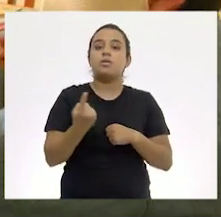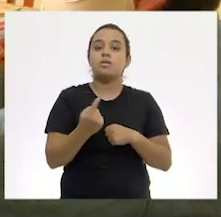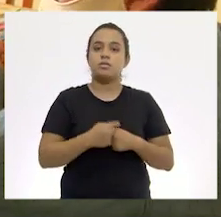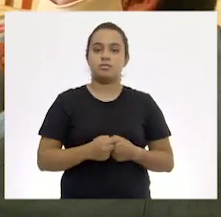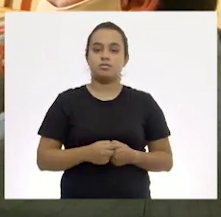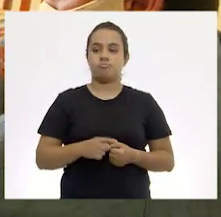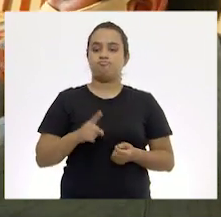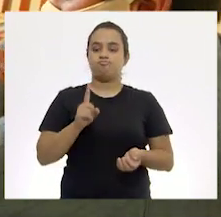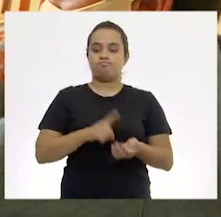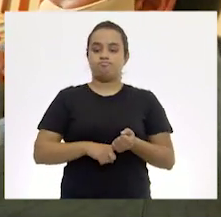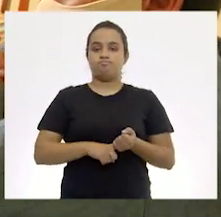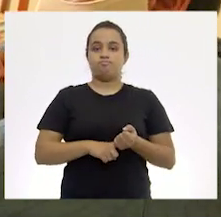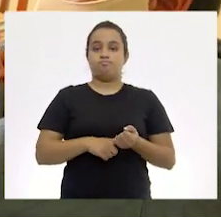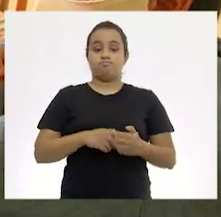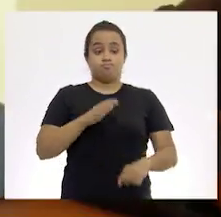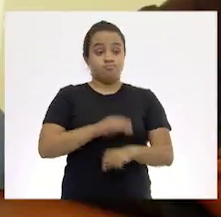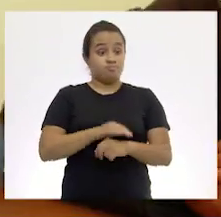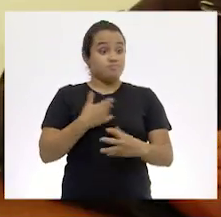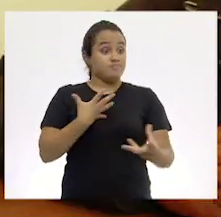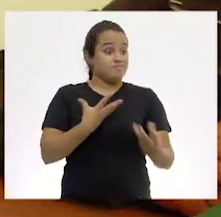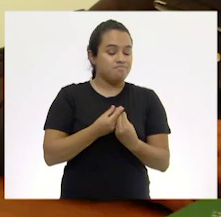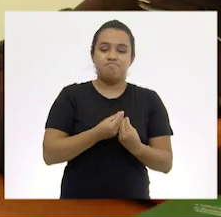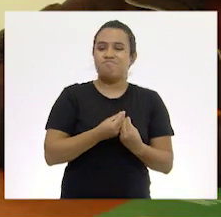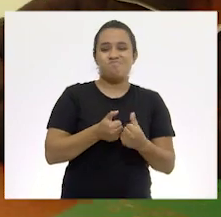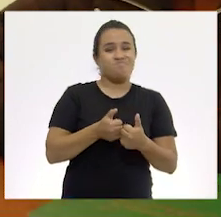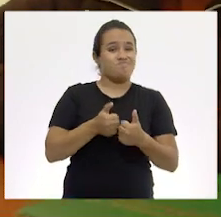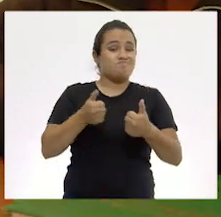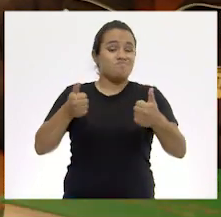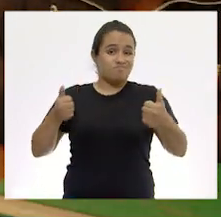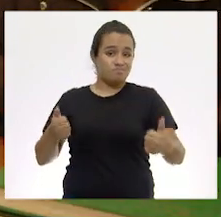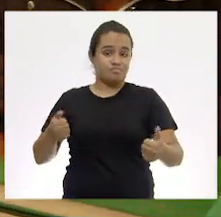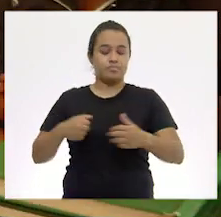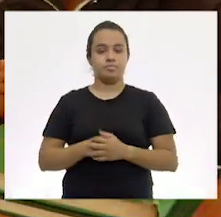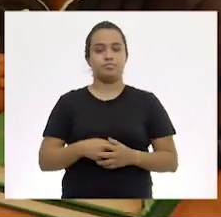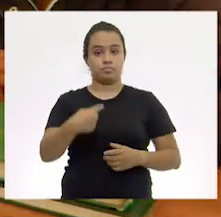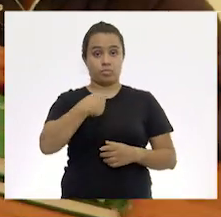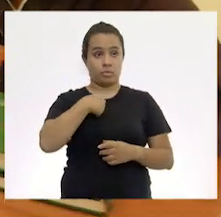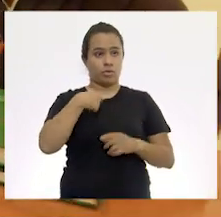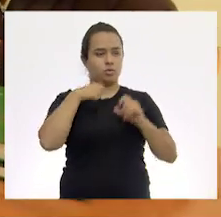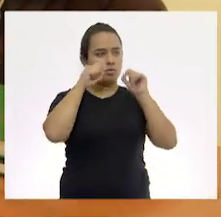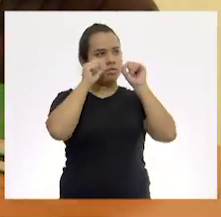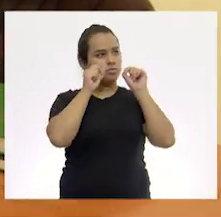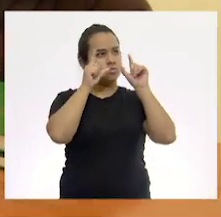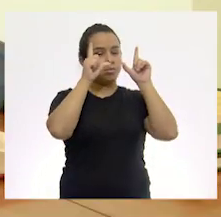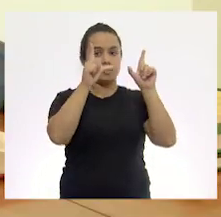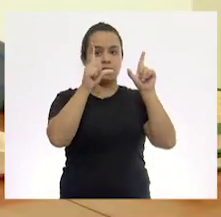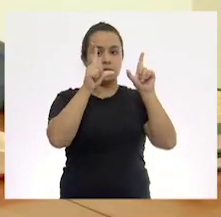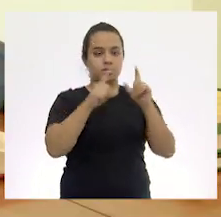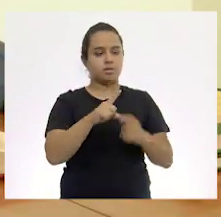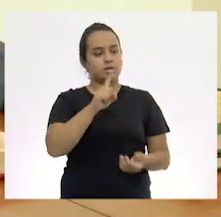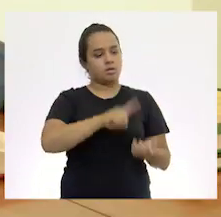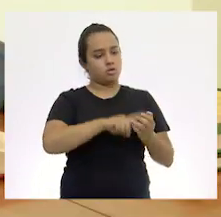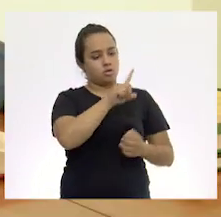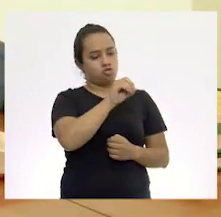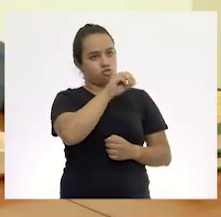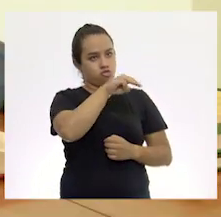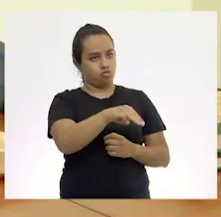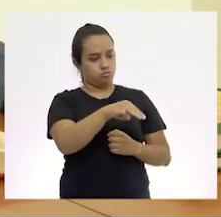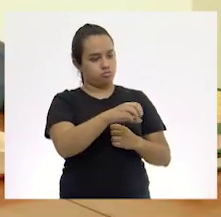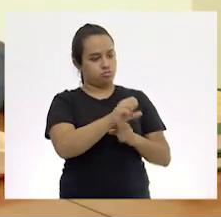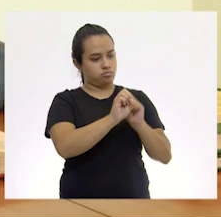estamos apartados de nuestros amigos. Cuando me levanto, abrimos sesión en Zoom para